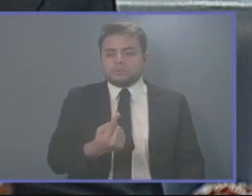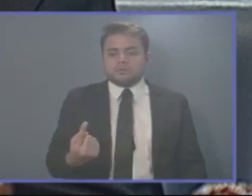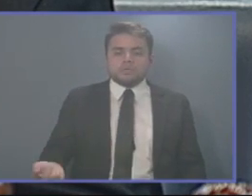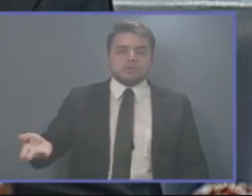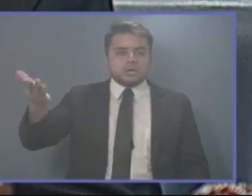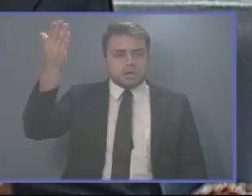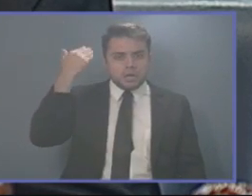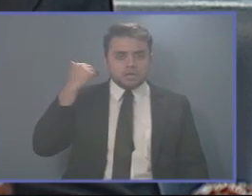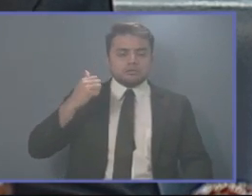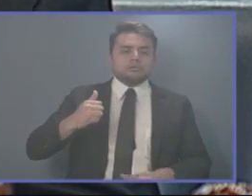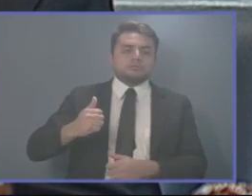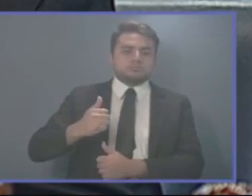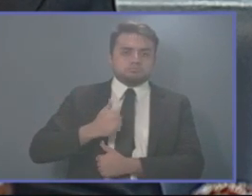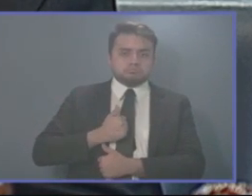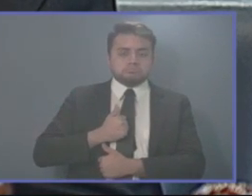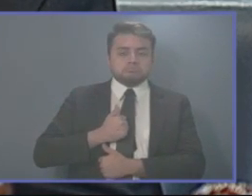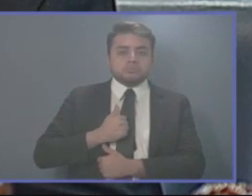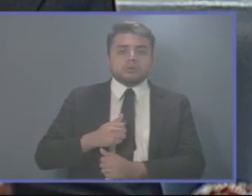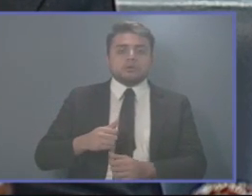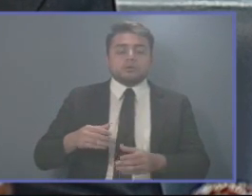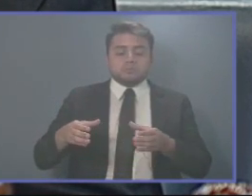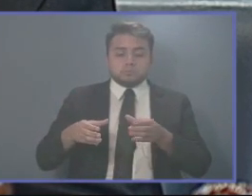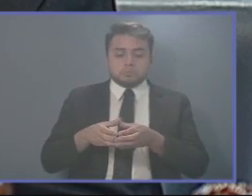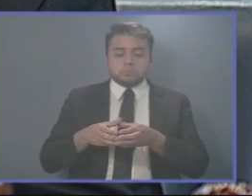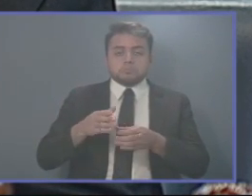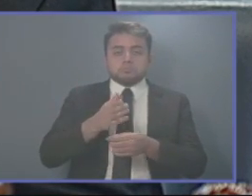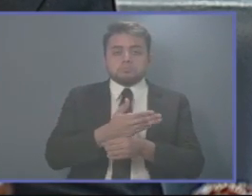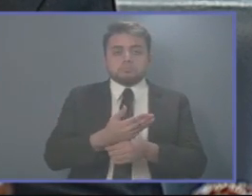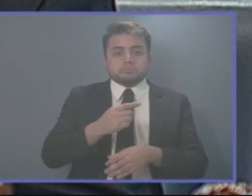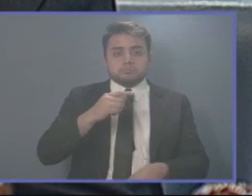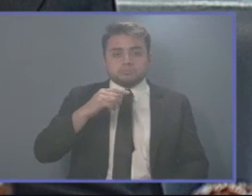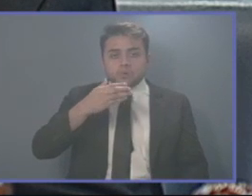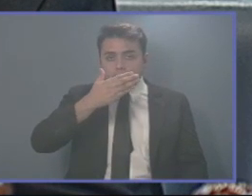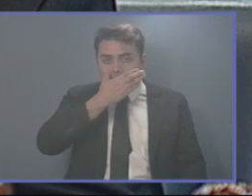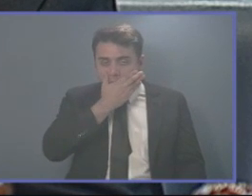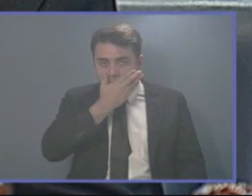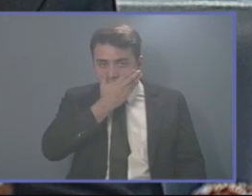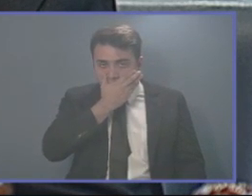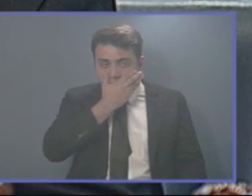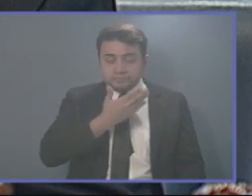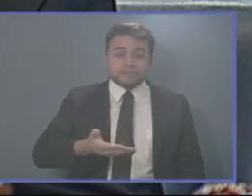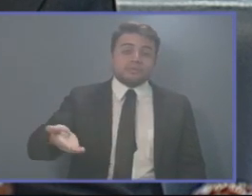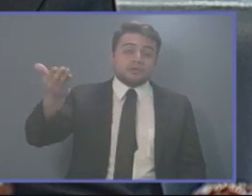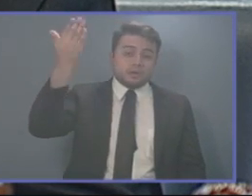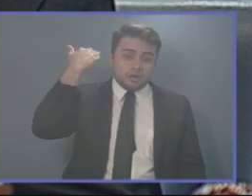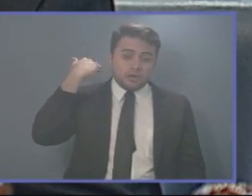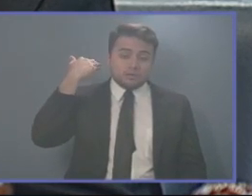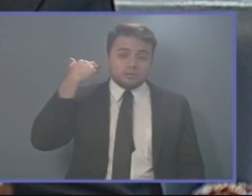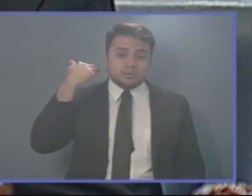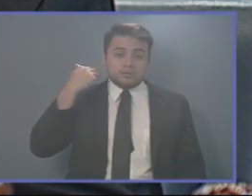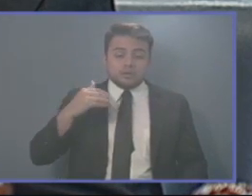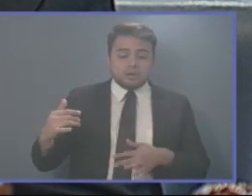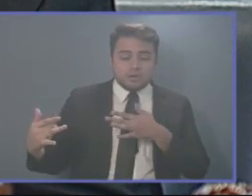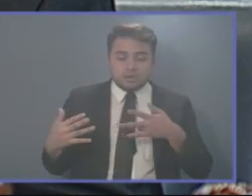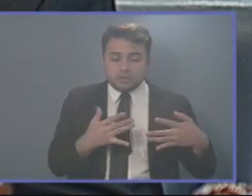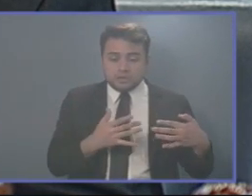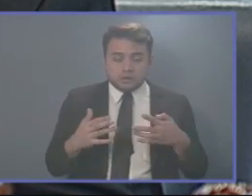nacional que participaron en el conflicto armado interno del salvador del primero de enero en